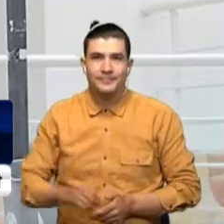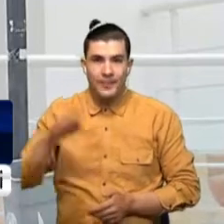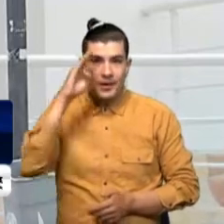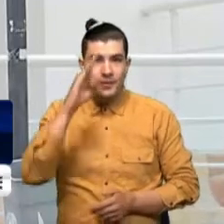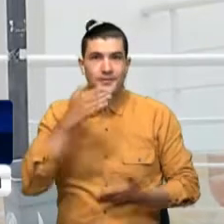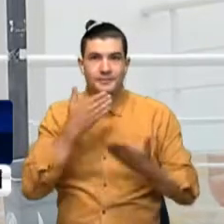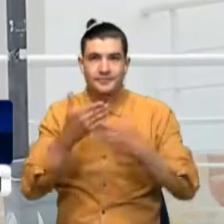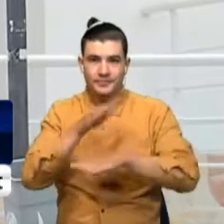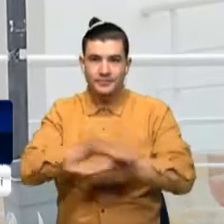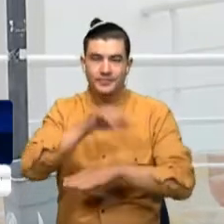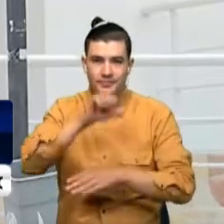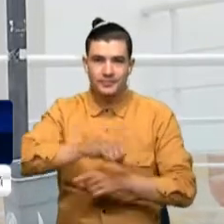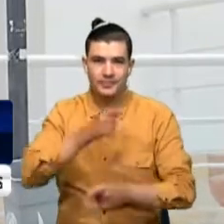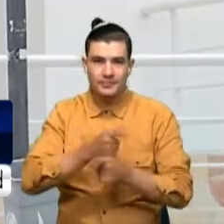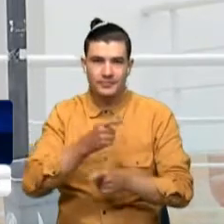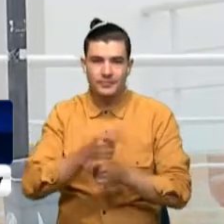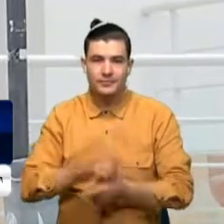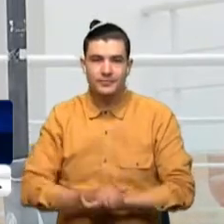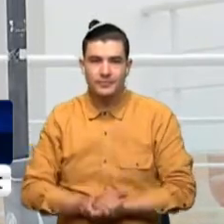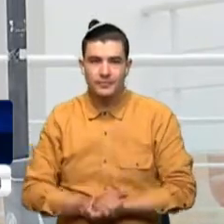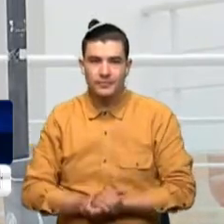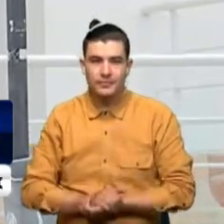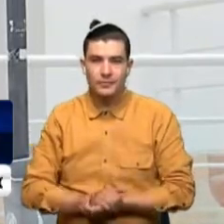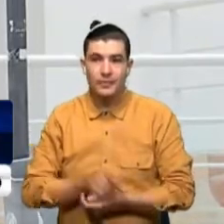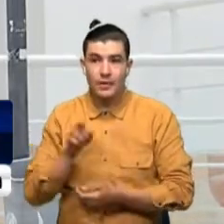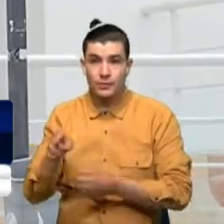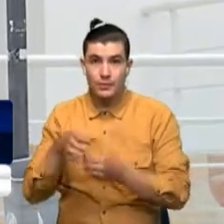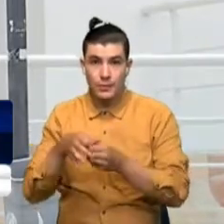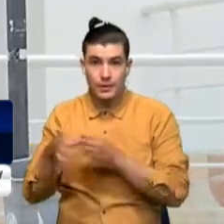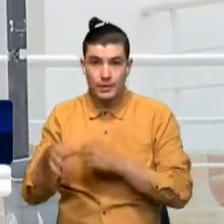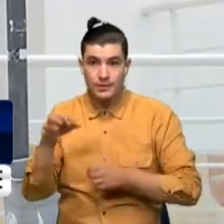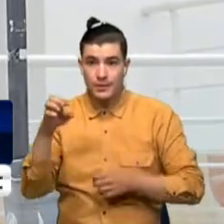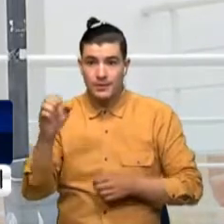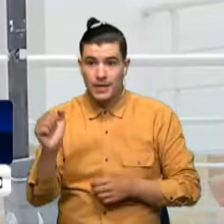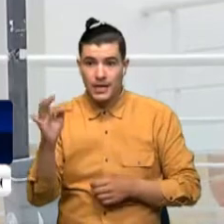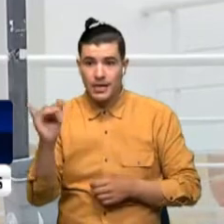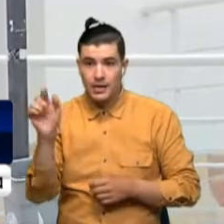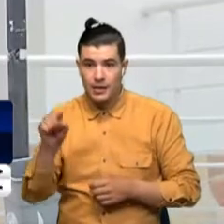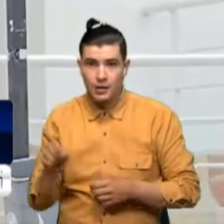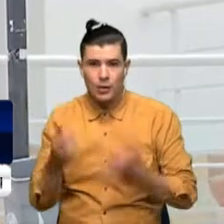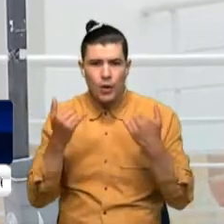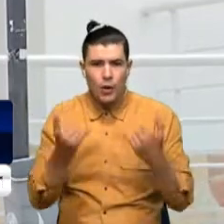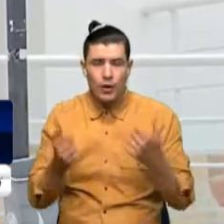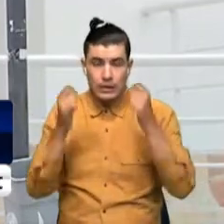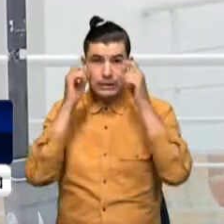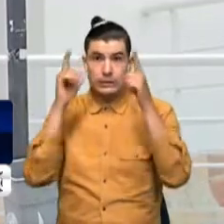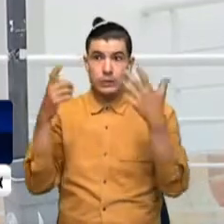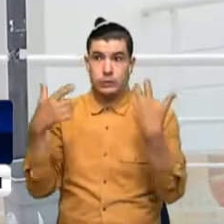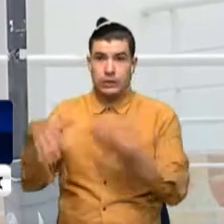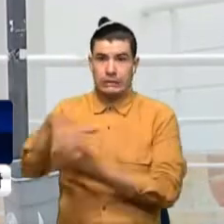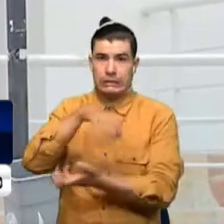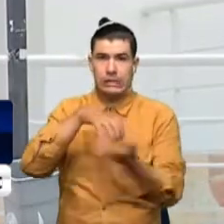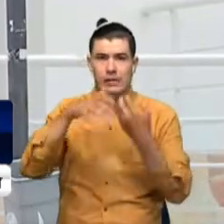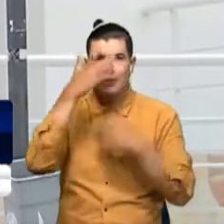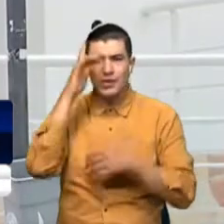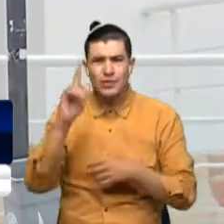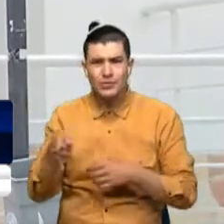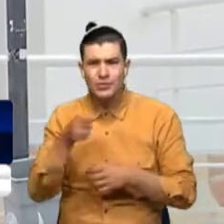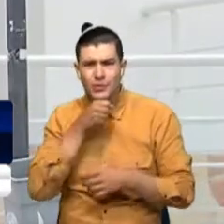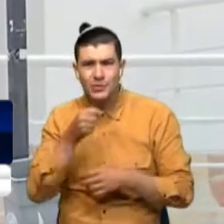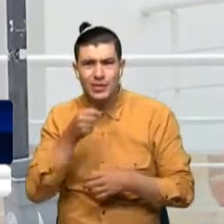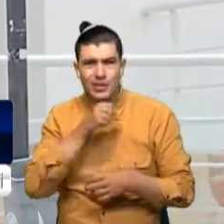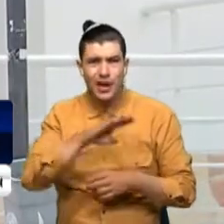Hola, muy buenas tardes, Heider, amable teleaudiencia. Pues en el municipio de Los Patios amaneció un poco alterado por las noticias que vinculan